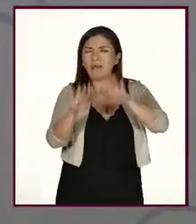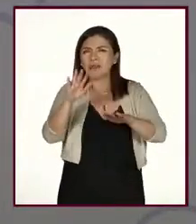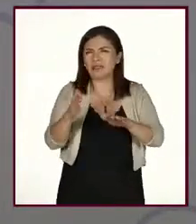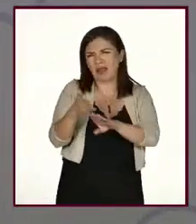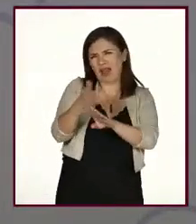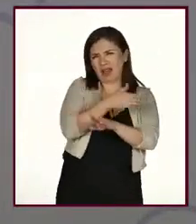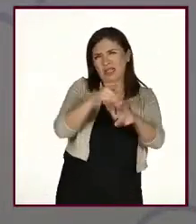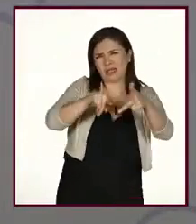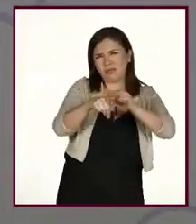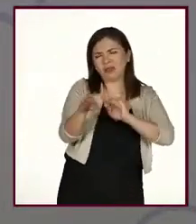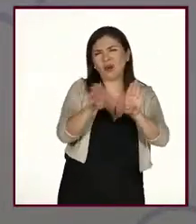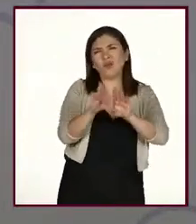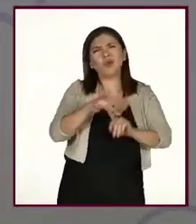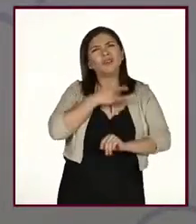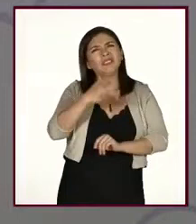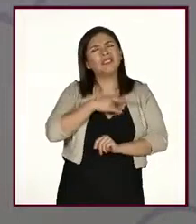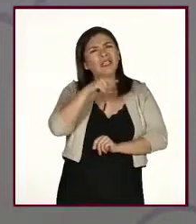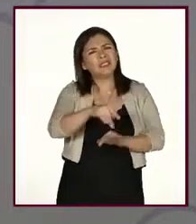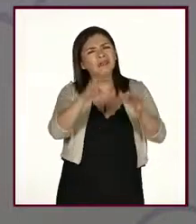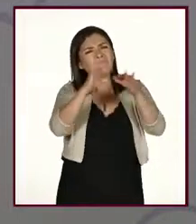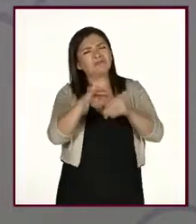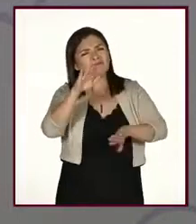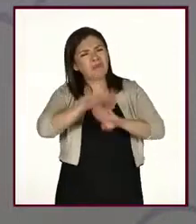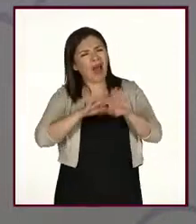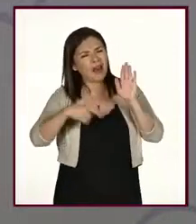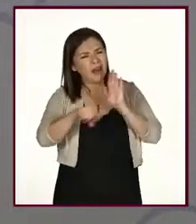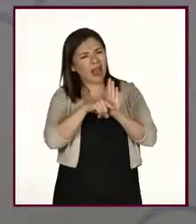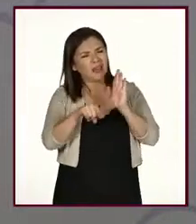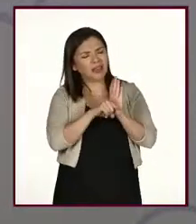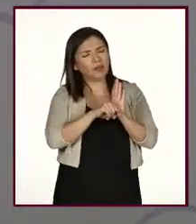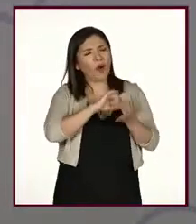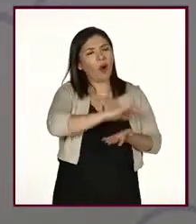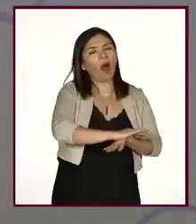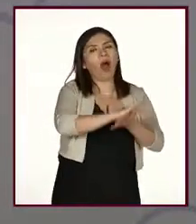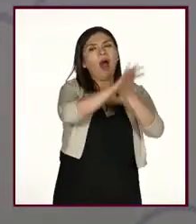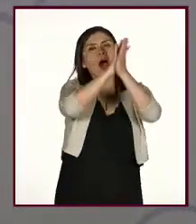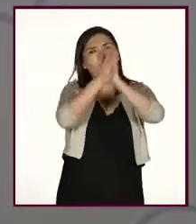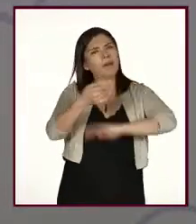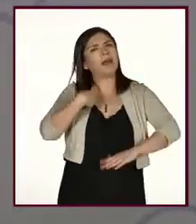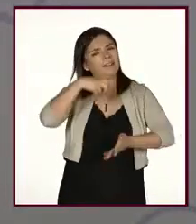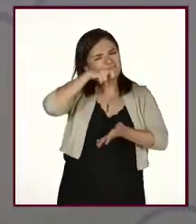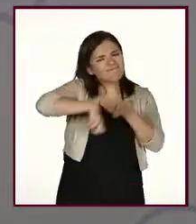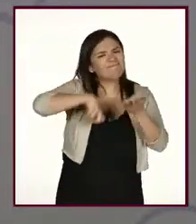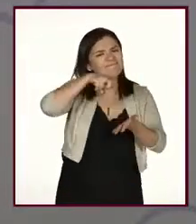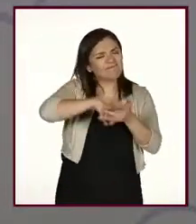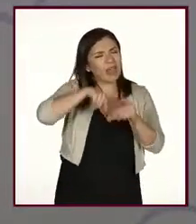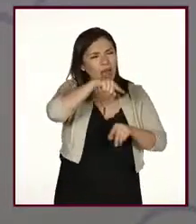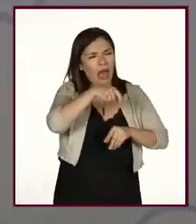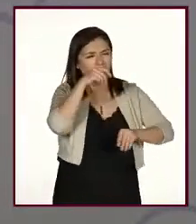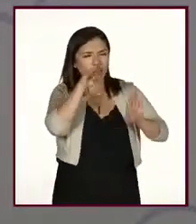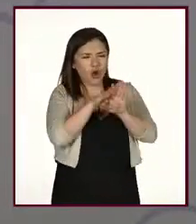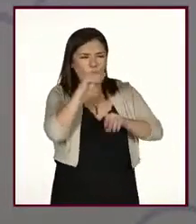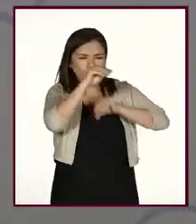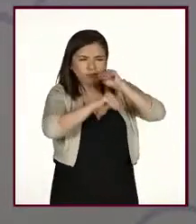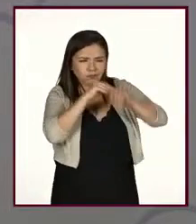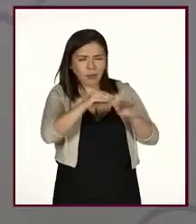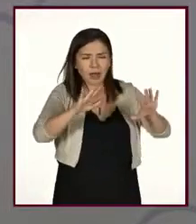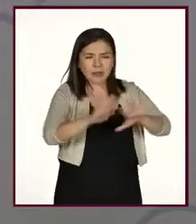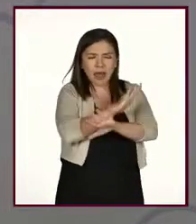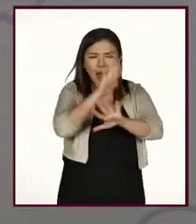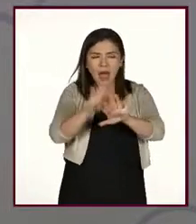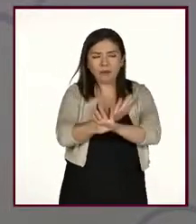inicio pueden tener una connotación negativa, empezar a gestionarlas y empezar a transformarlas por